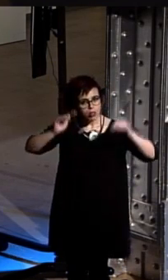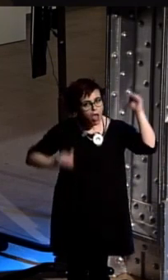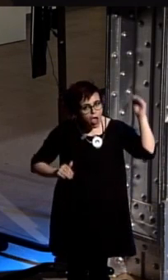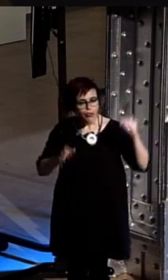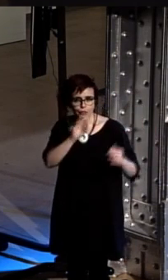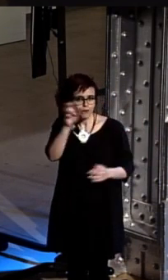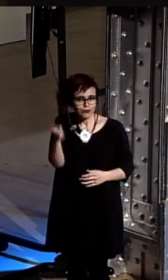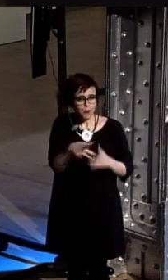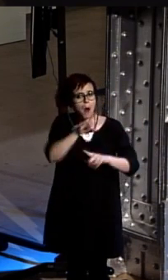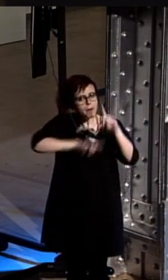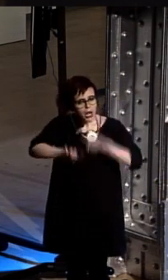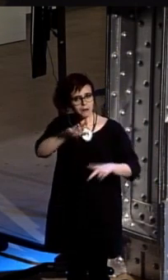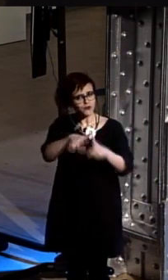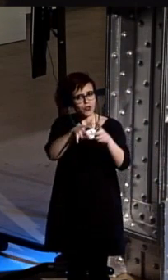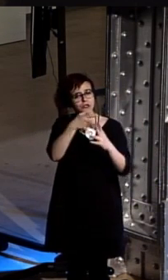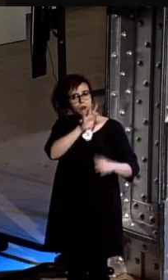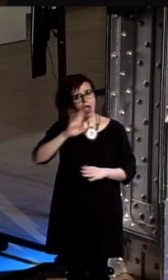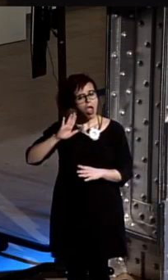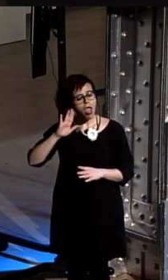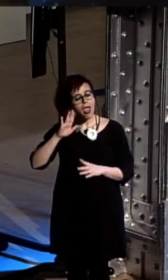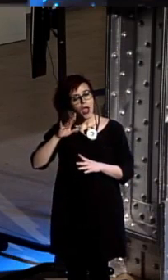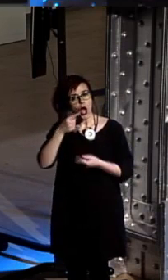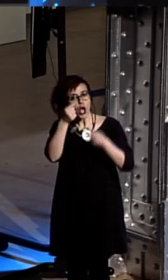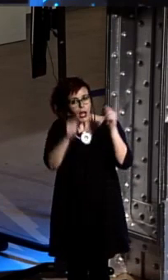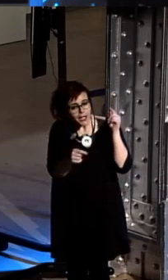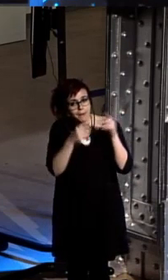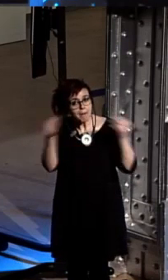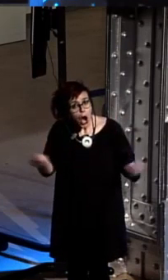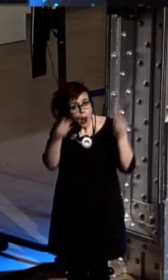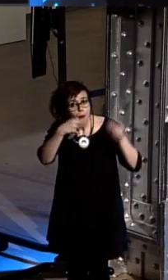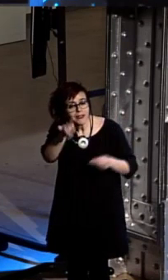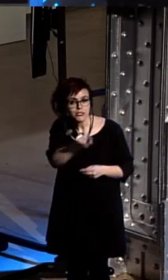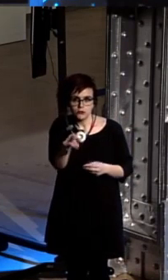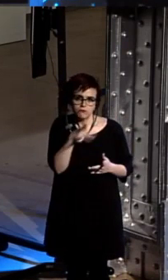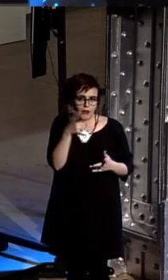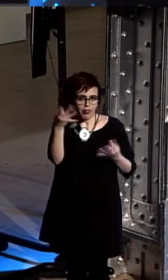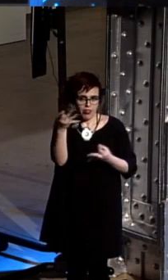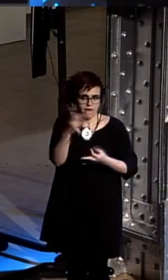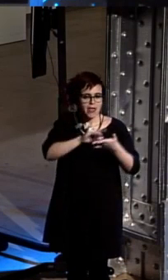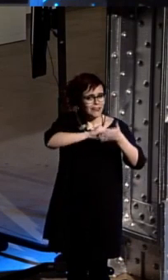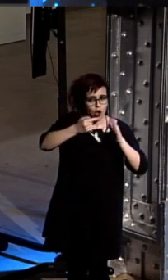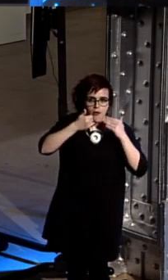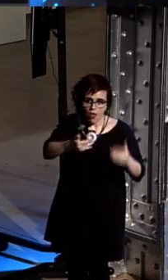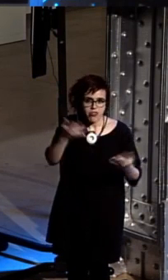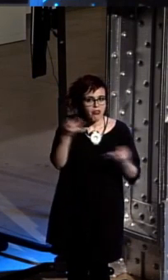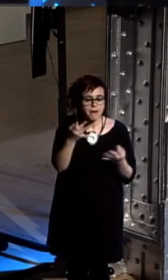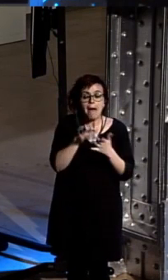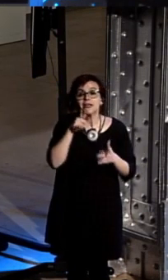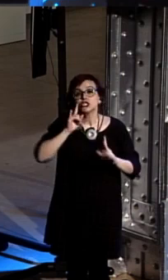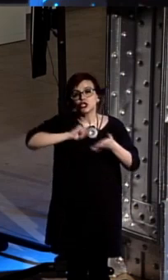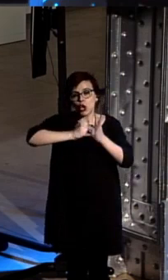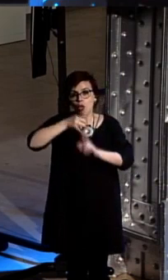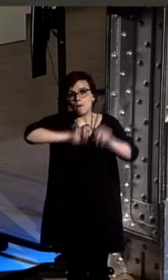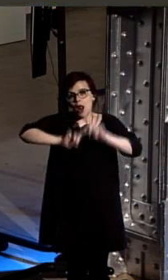están saliendo últimamente. No, está claro, sin tecnología no vamos a poder afrontar esos retos. No es la solución a